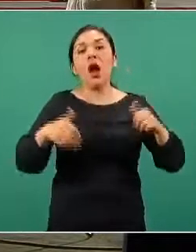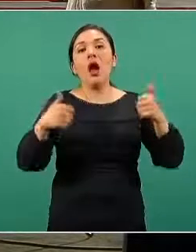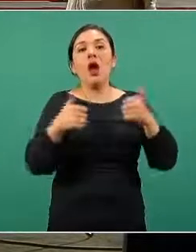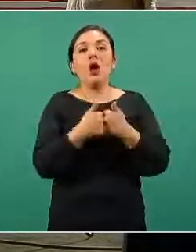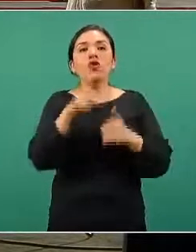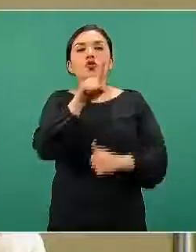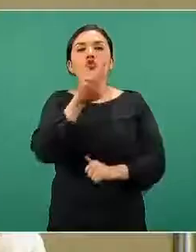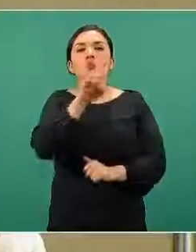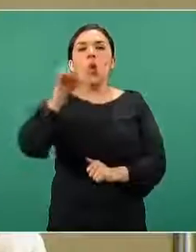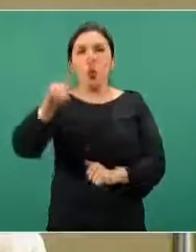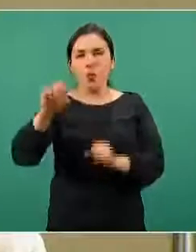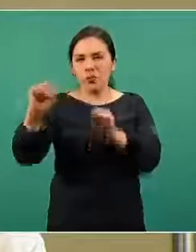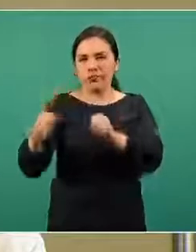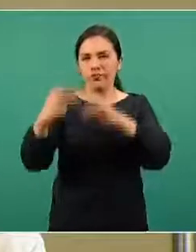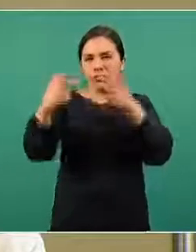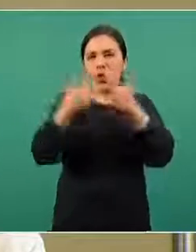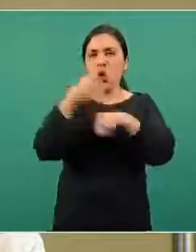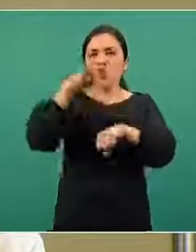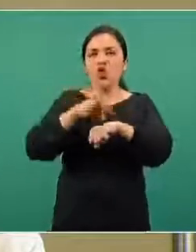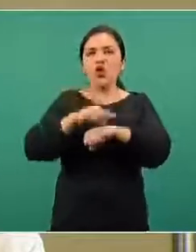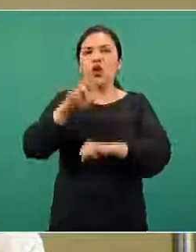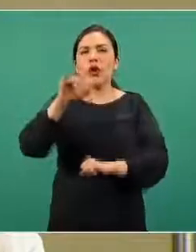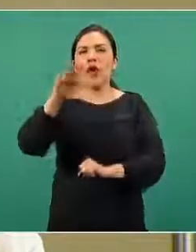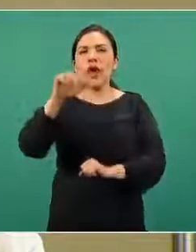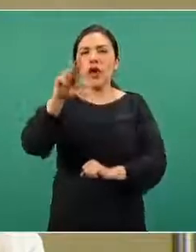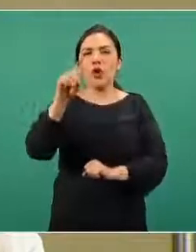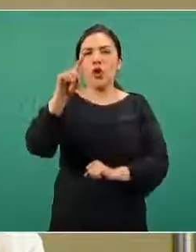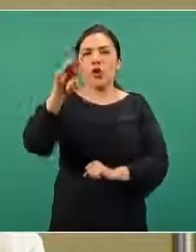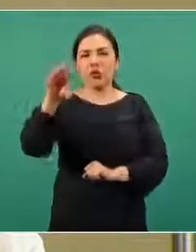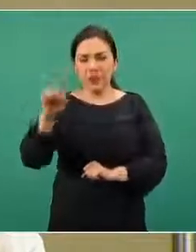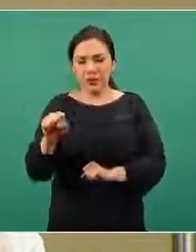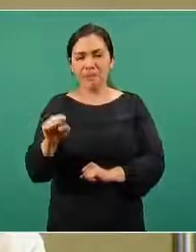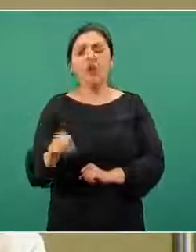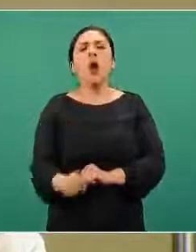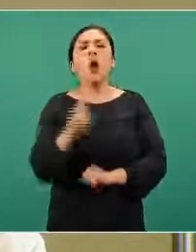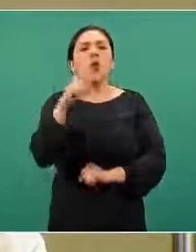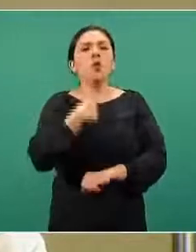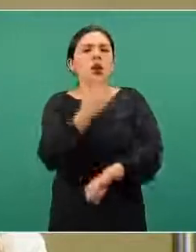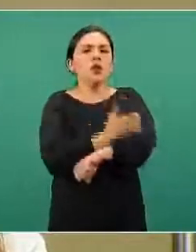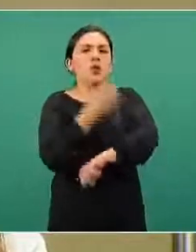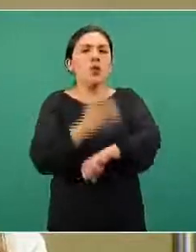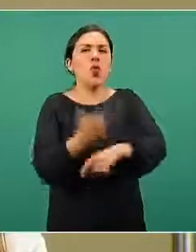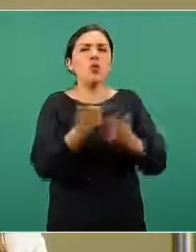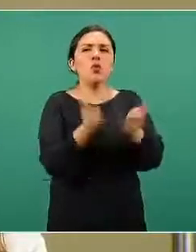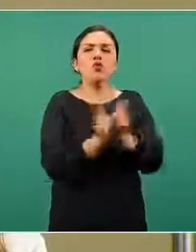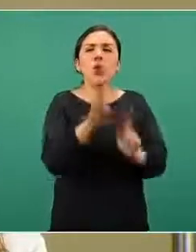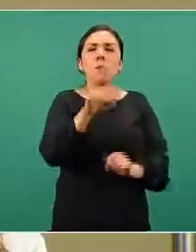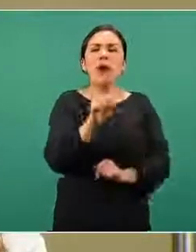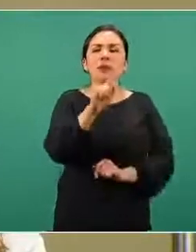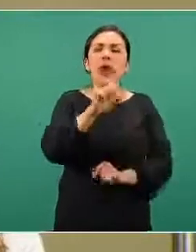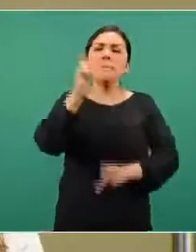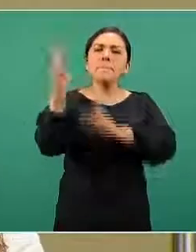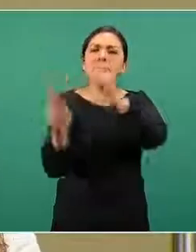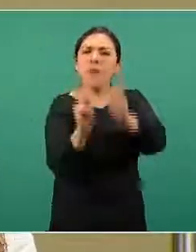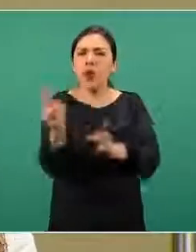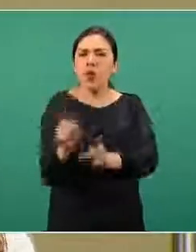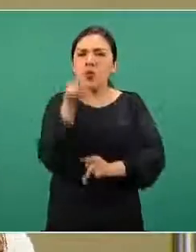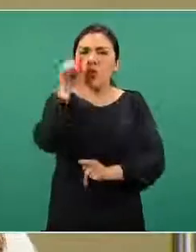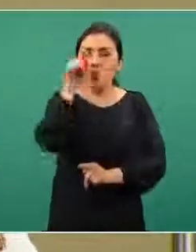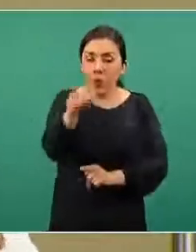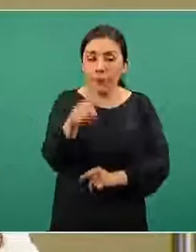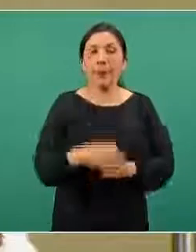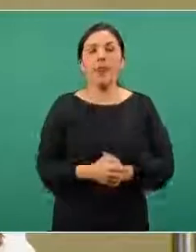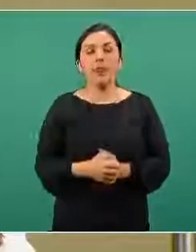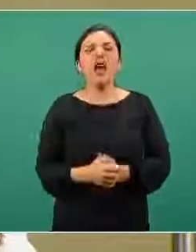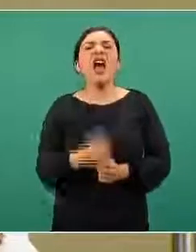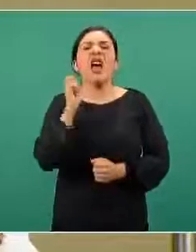por Zoom, estaba el doctor Ricardo Cortés, y un compañero del grupo Basta le hizo una pregunta.